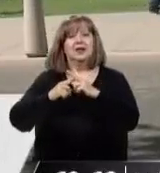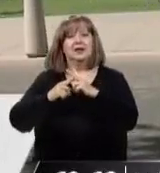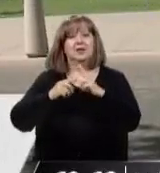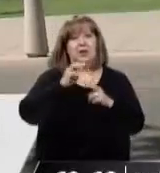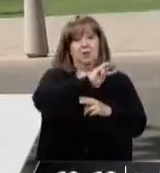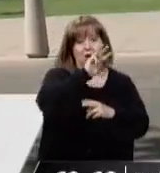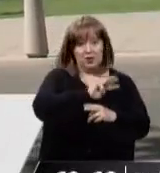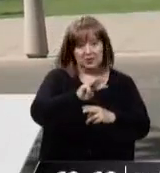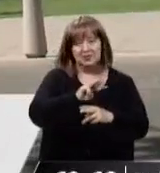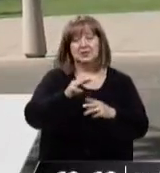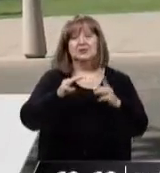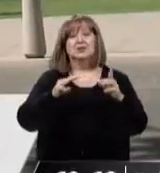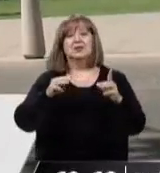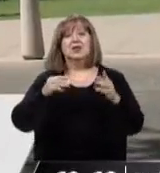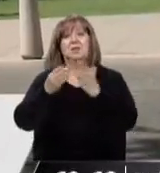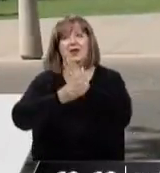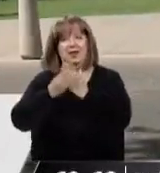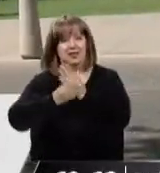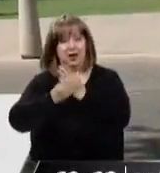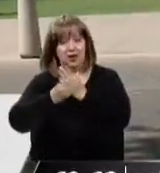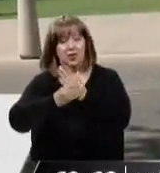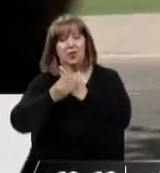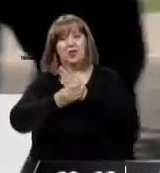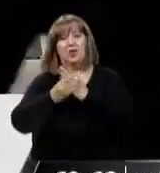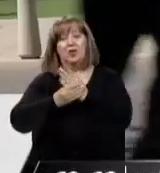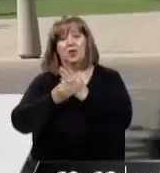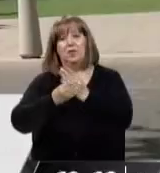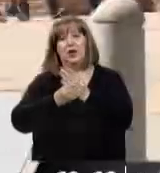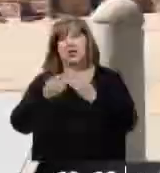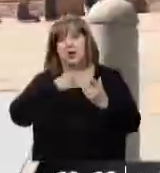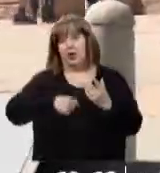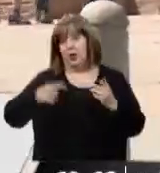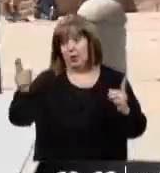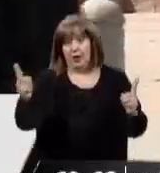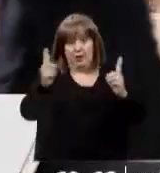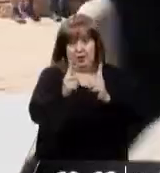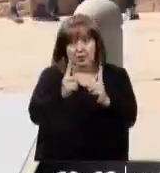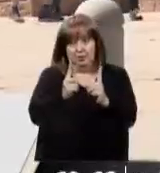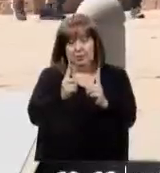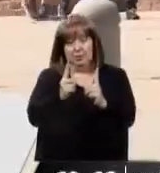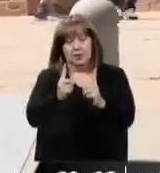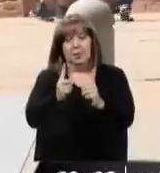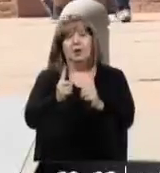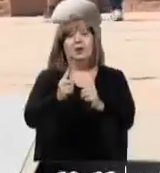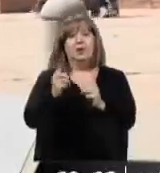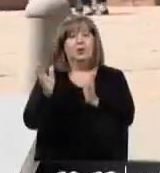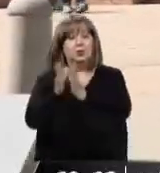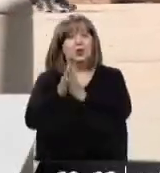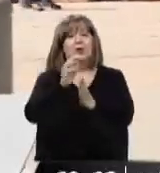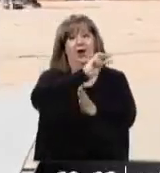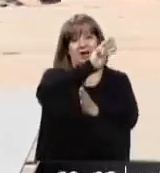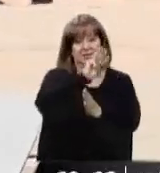la OTP, y el Ministerio de, el Ministerio de Gobierno del que depende esta oficina, y la ANSES